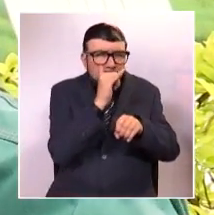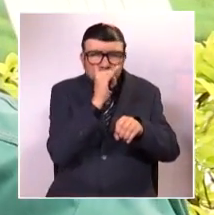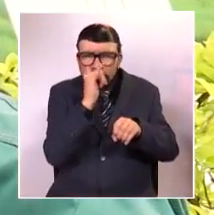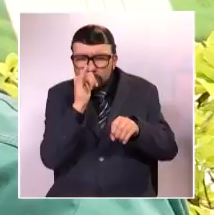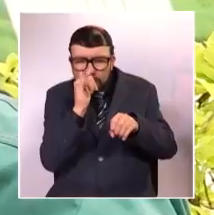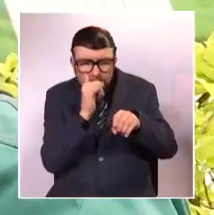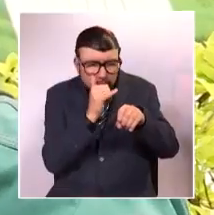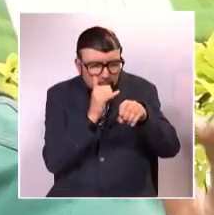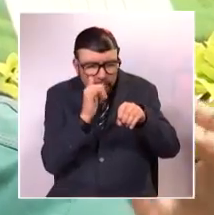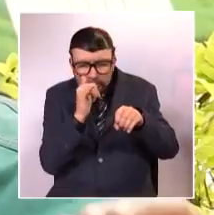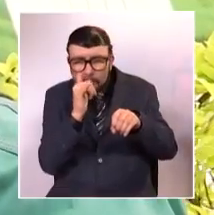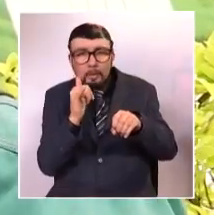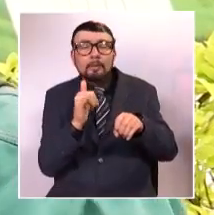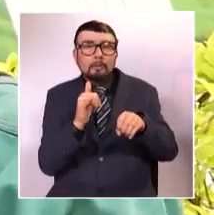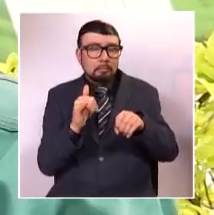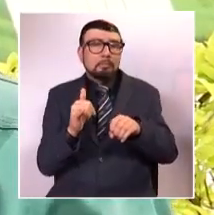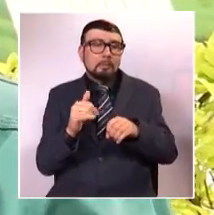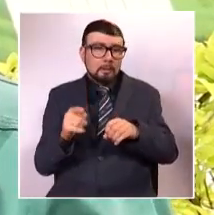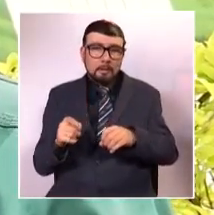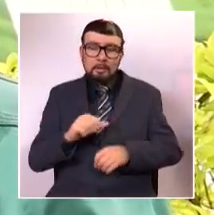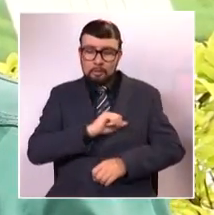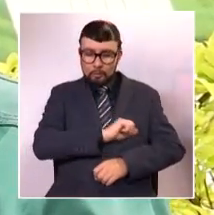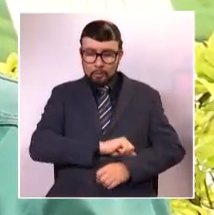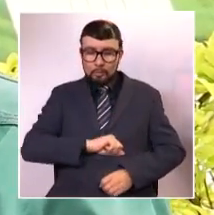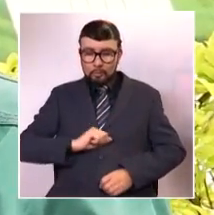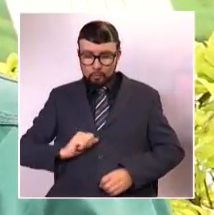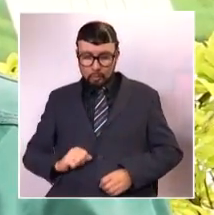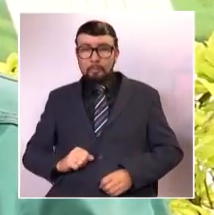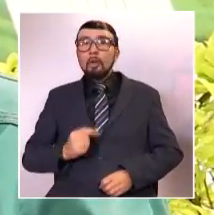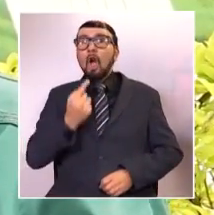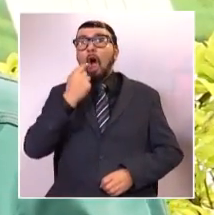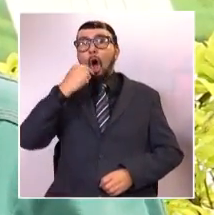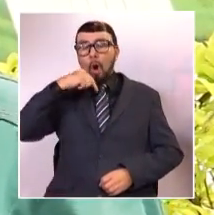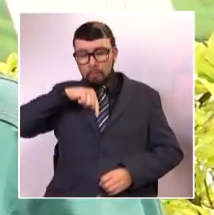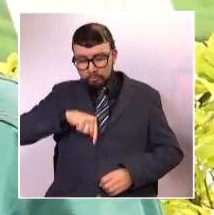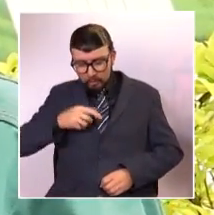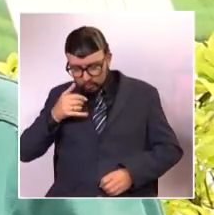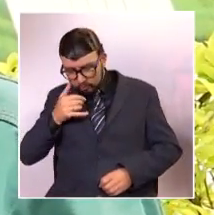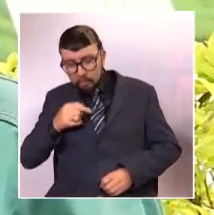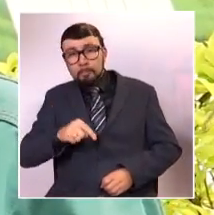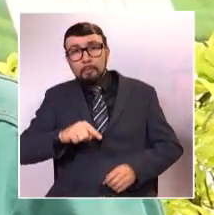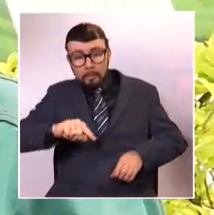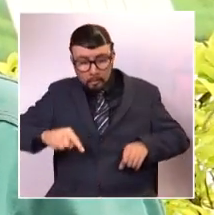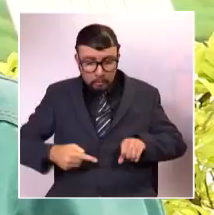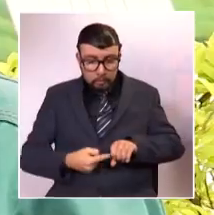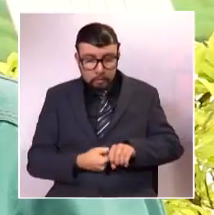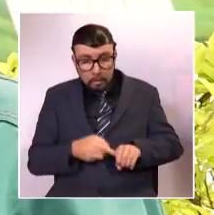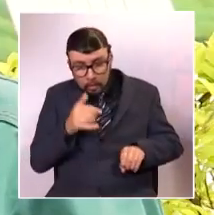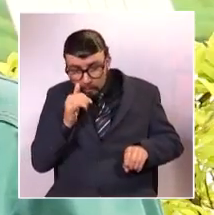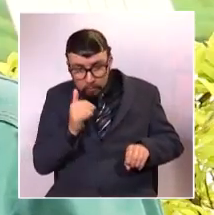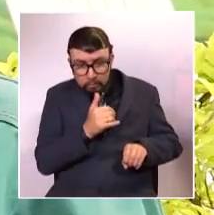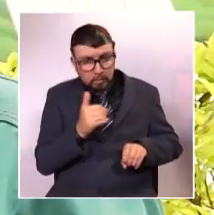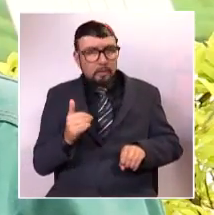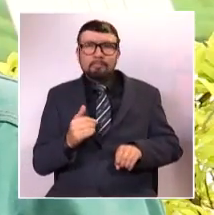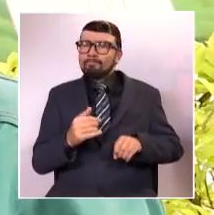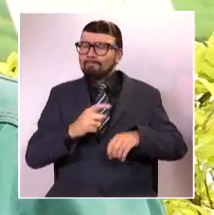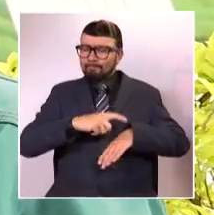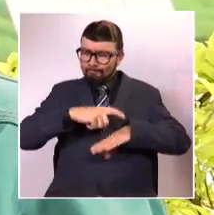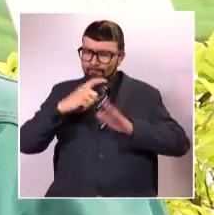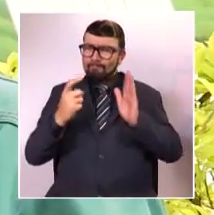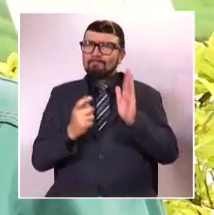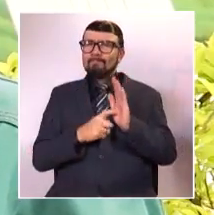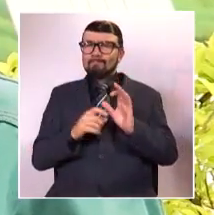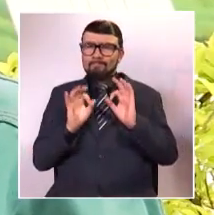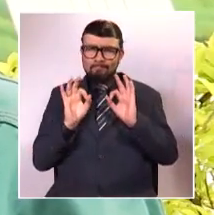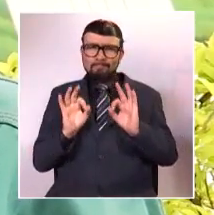la parte ecográfica de los demás órganos que sí vemos, que son órganos que ya sean tejidos que son sólidos